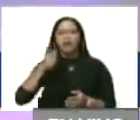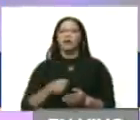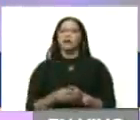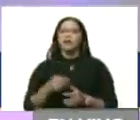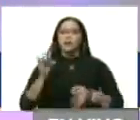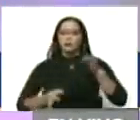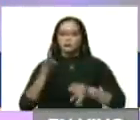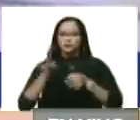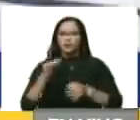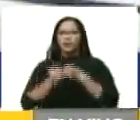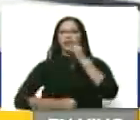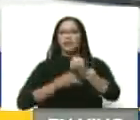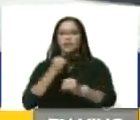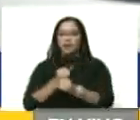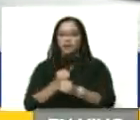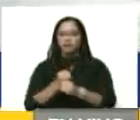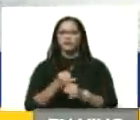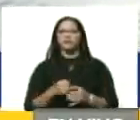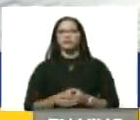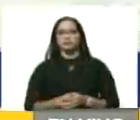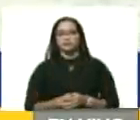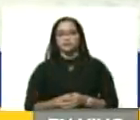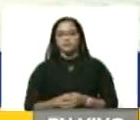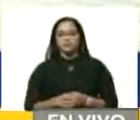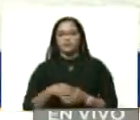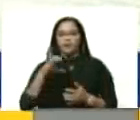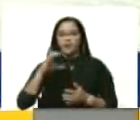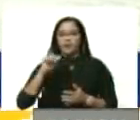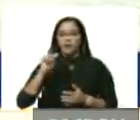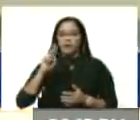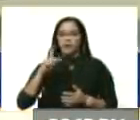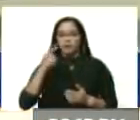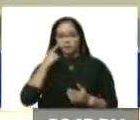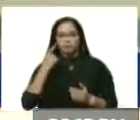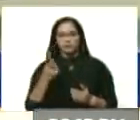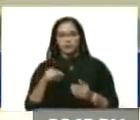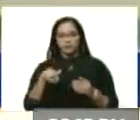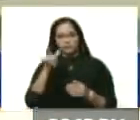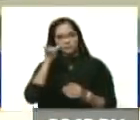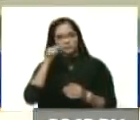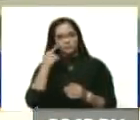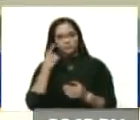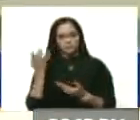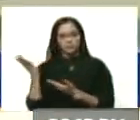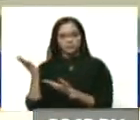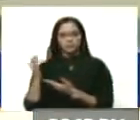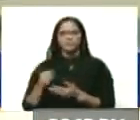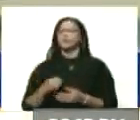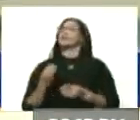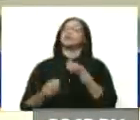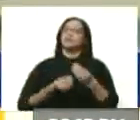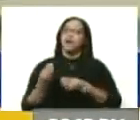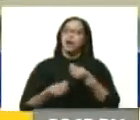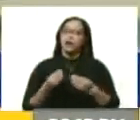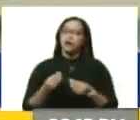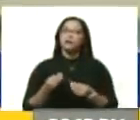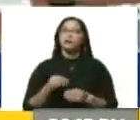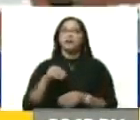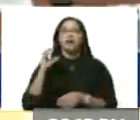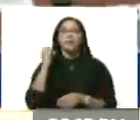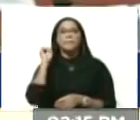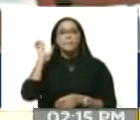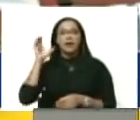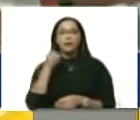Internacional, doctor Karim Khan. Allí están las imágenes, donde se suscribe en el Palacio de